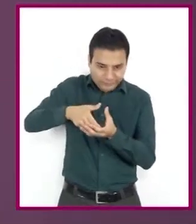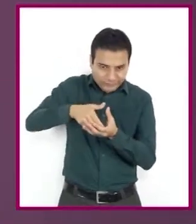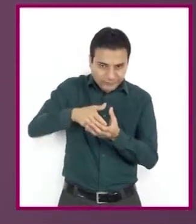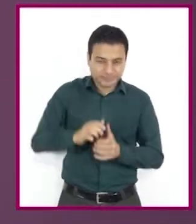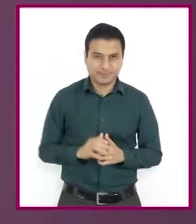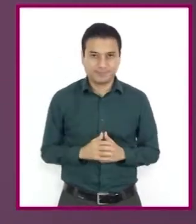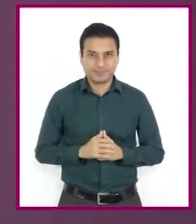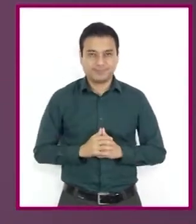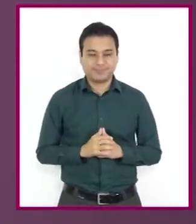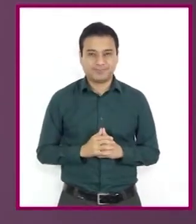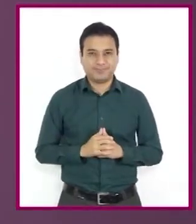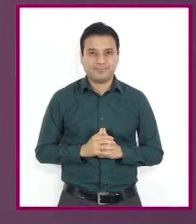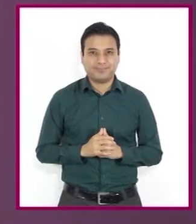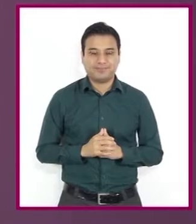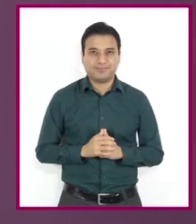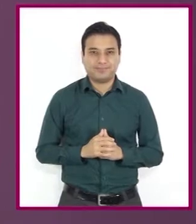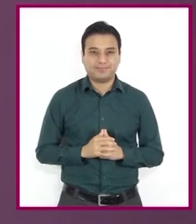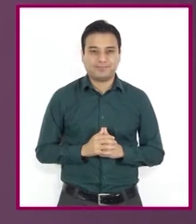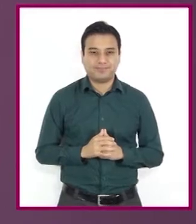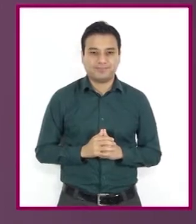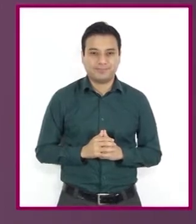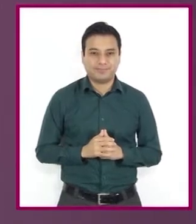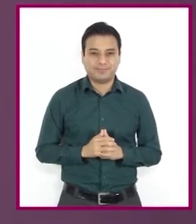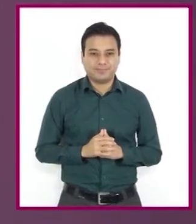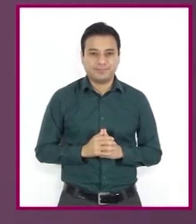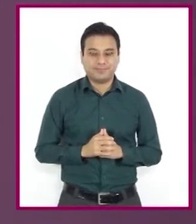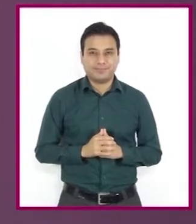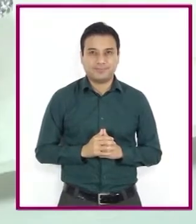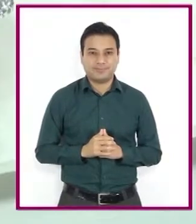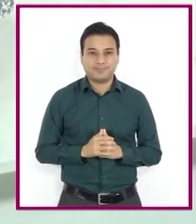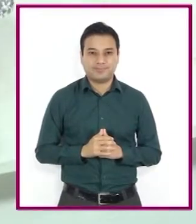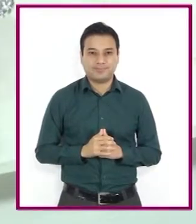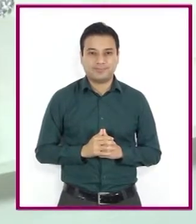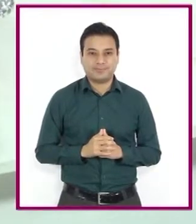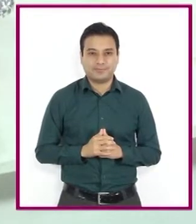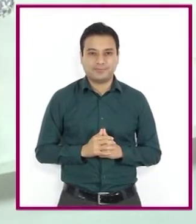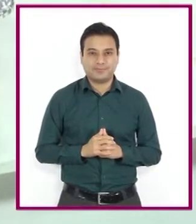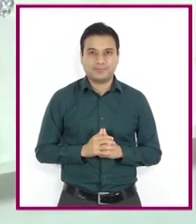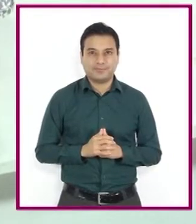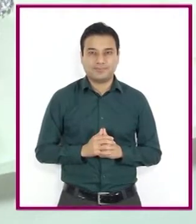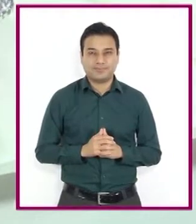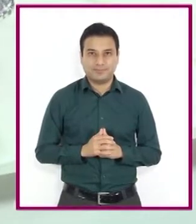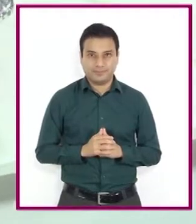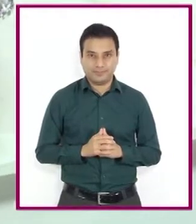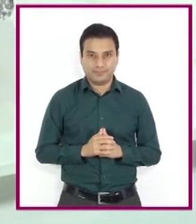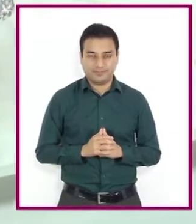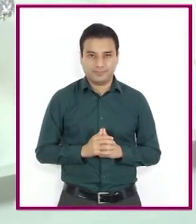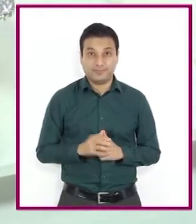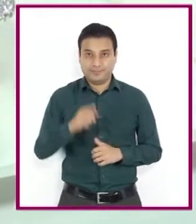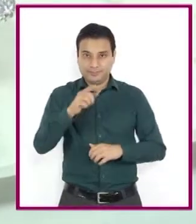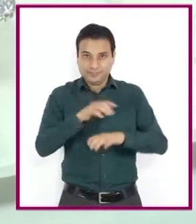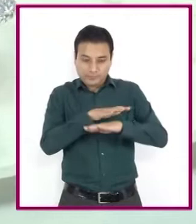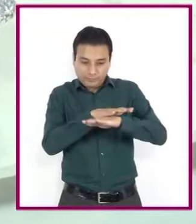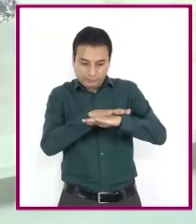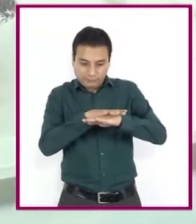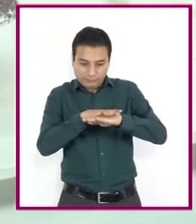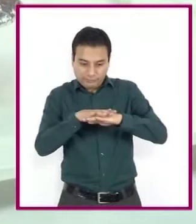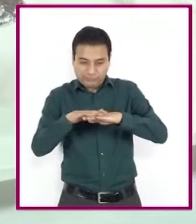Como si fuera una plancha para colocar encima